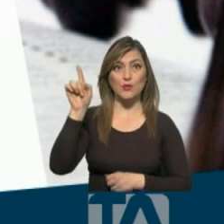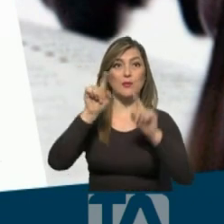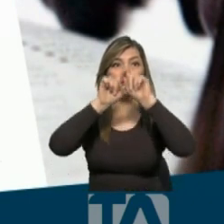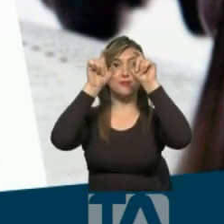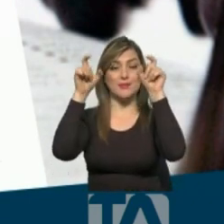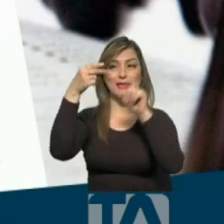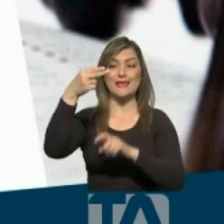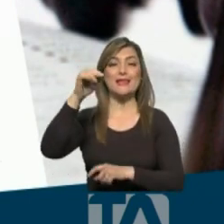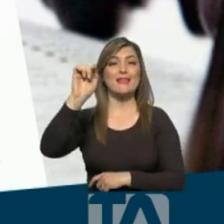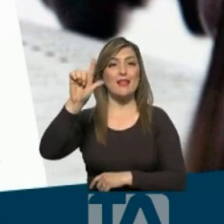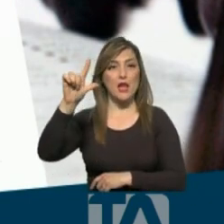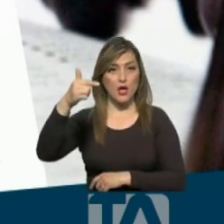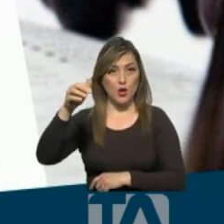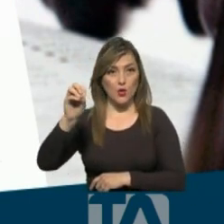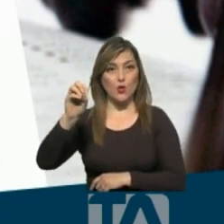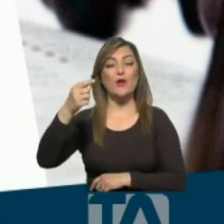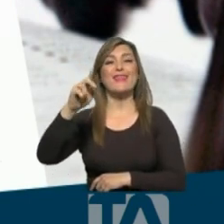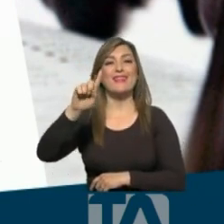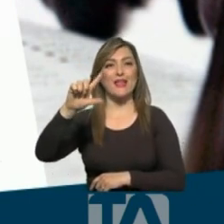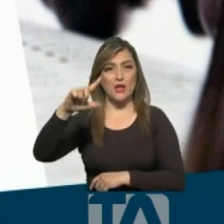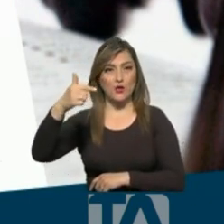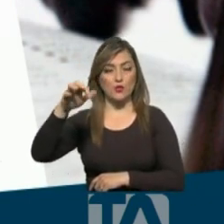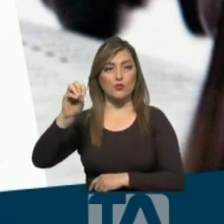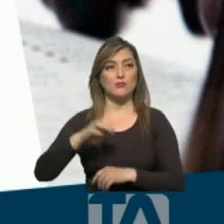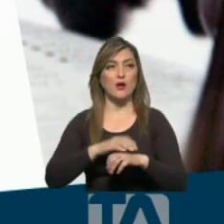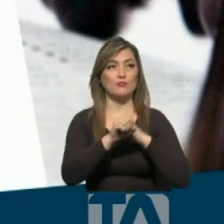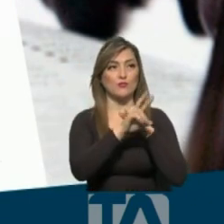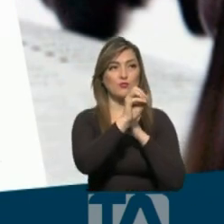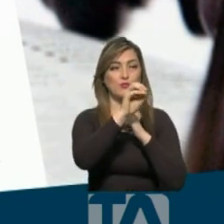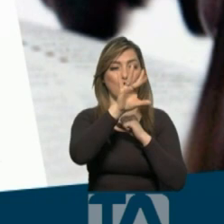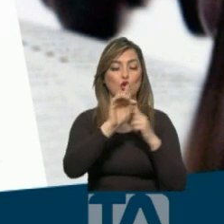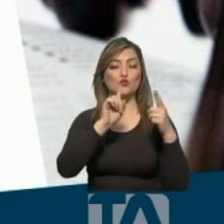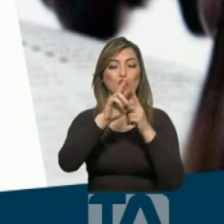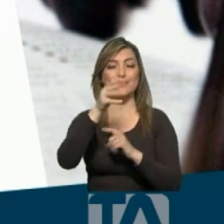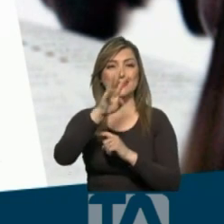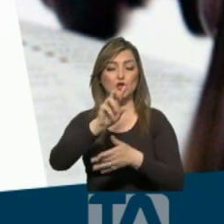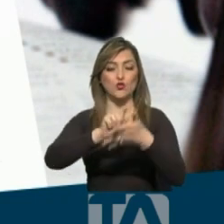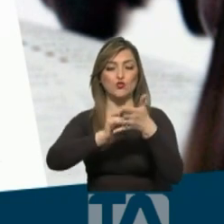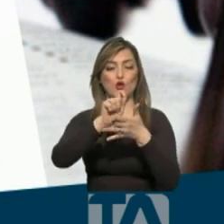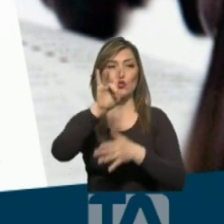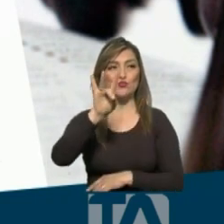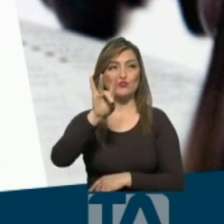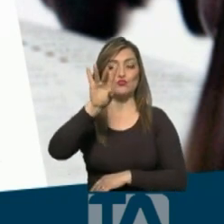Zavala, de la empresa Hidalgo e Hidalgo, que solo entre 2008 y 2016 obtuvo contratos con el Estado por